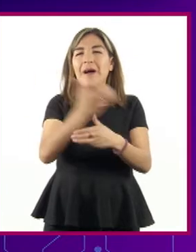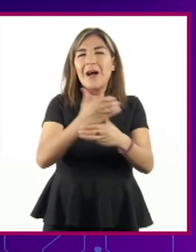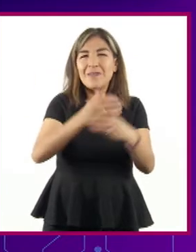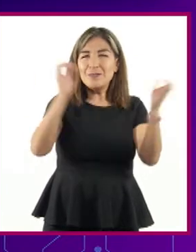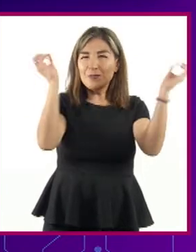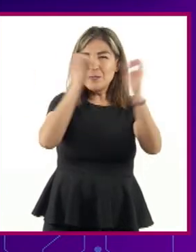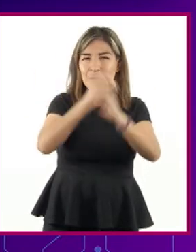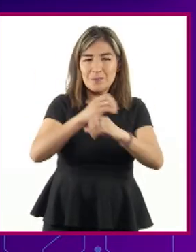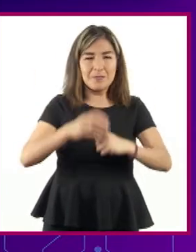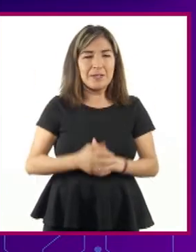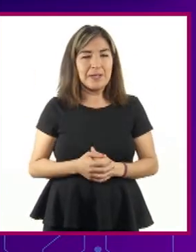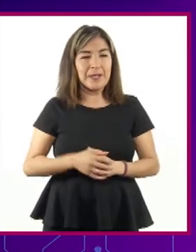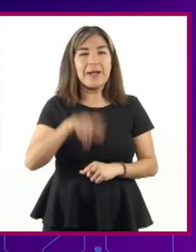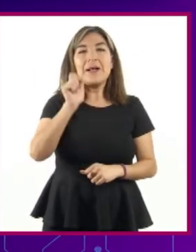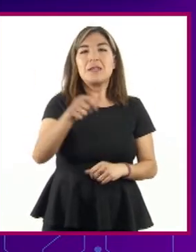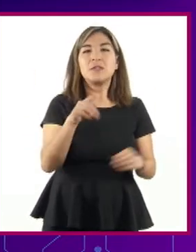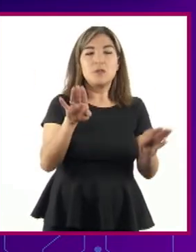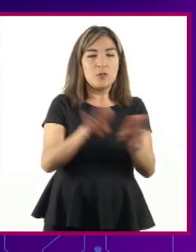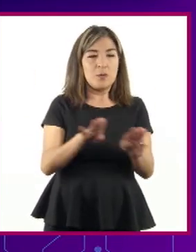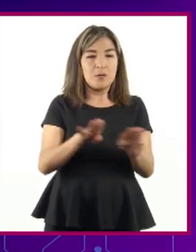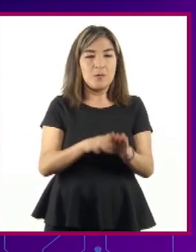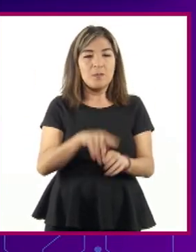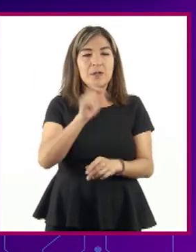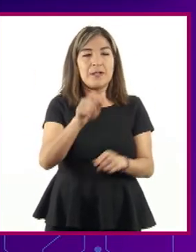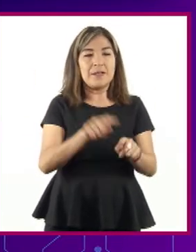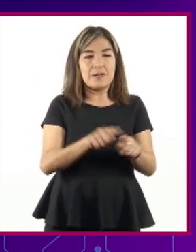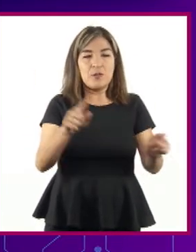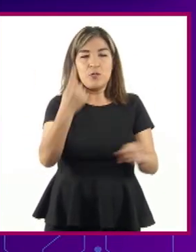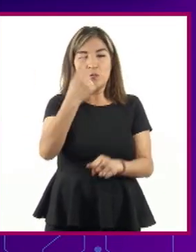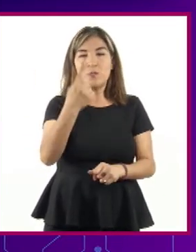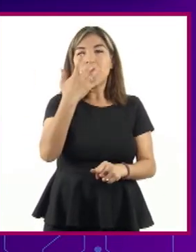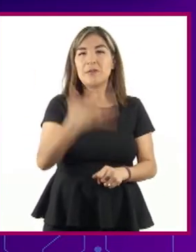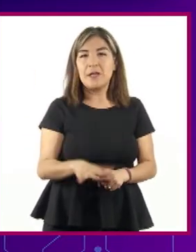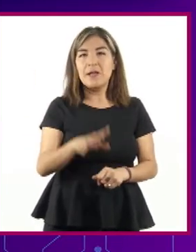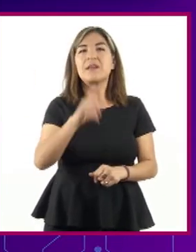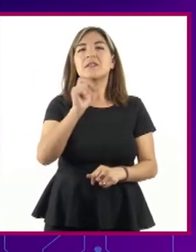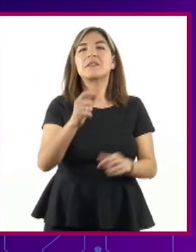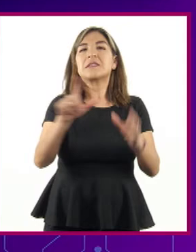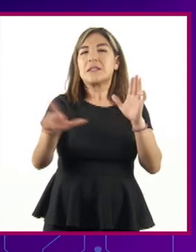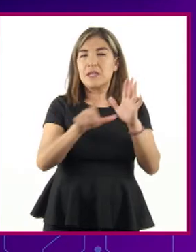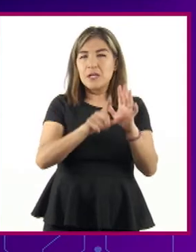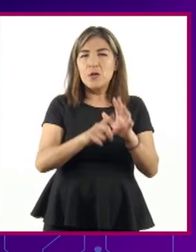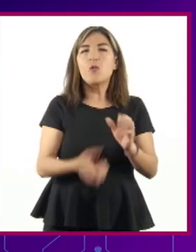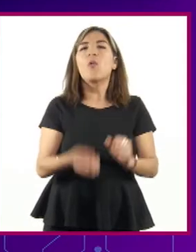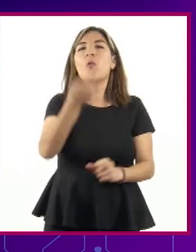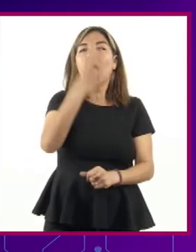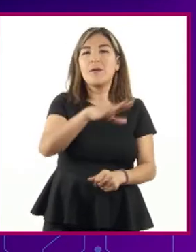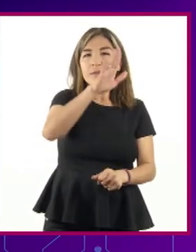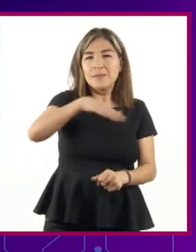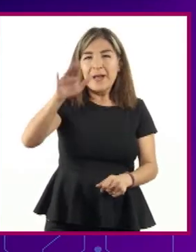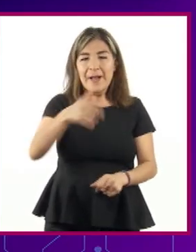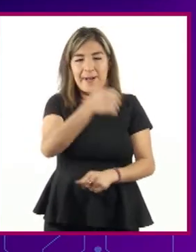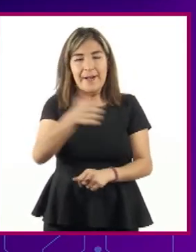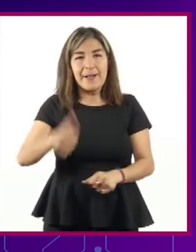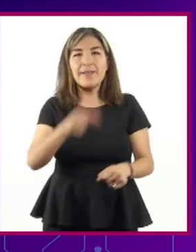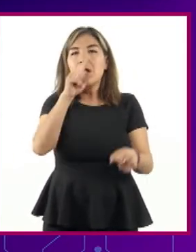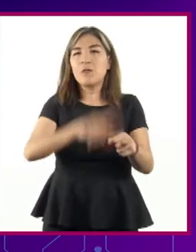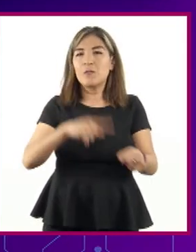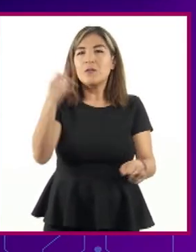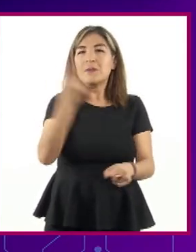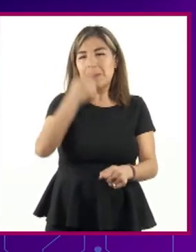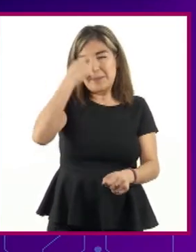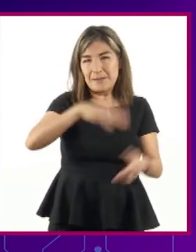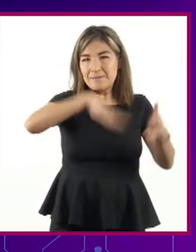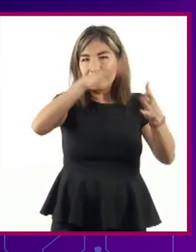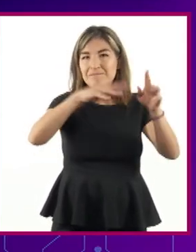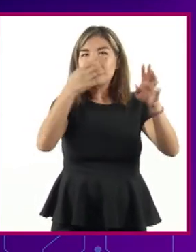rendimiento de una pintura es de 1/10 de litro por metro cuadrado, ¿qué cantidad de pintura de cada color se requiere para pintar